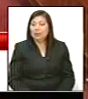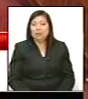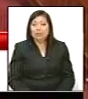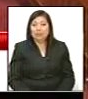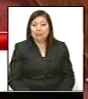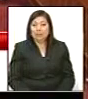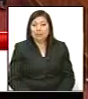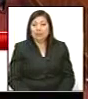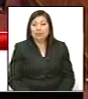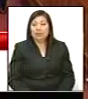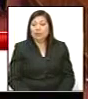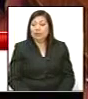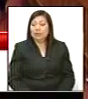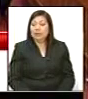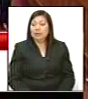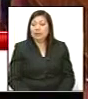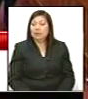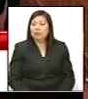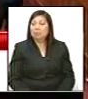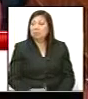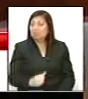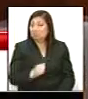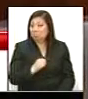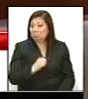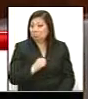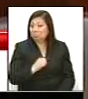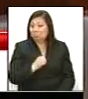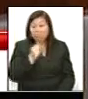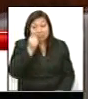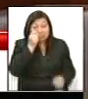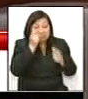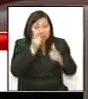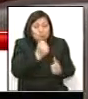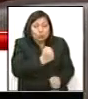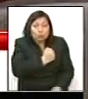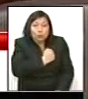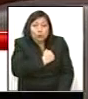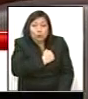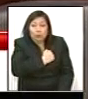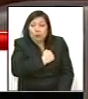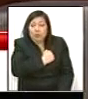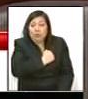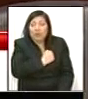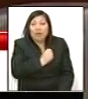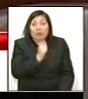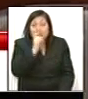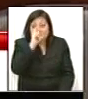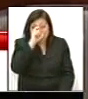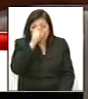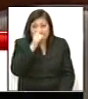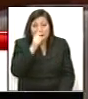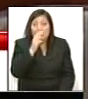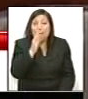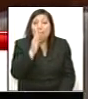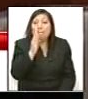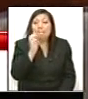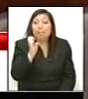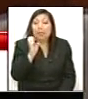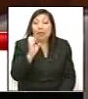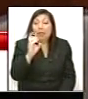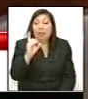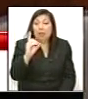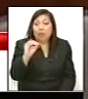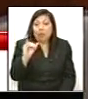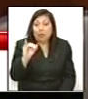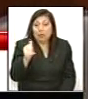Presidente, yo admiro y aprecio al doctor Luis Bedoya de Reyes desde siempre.